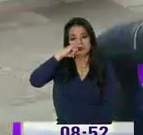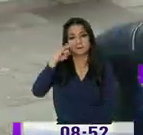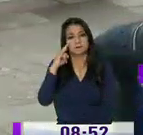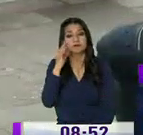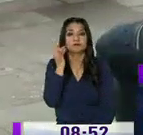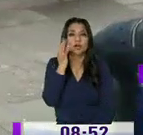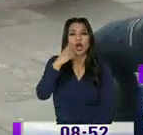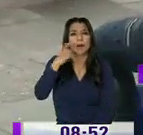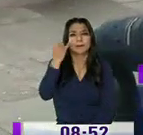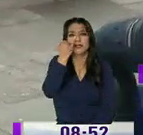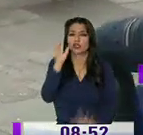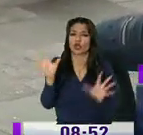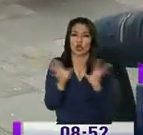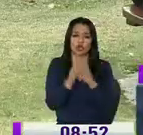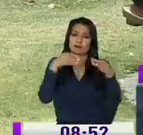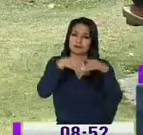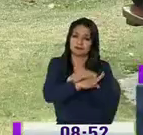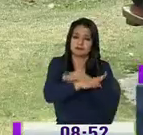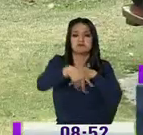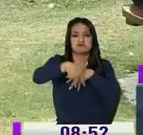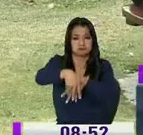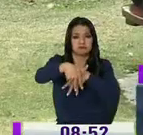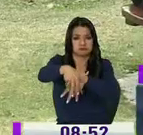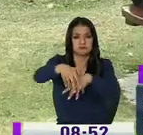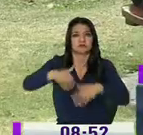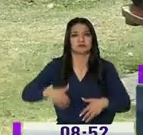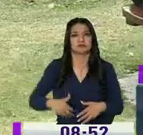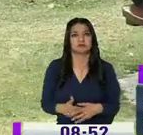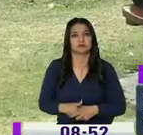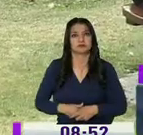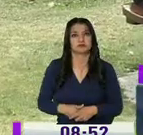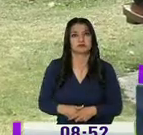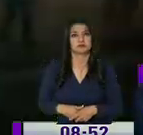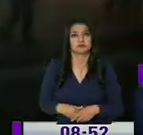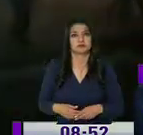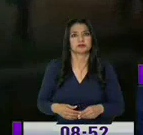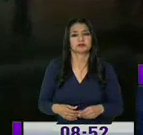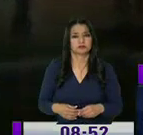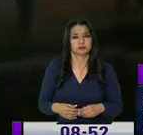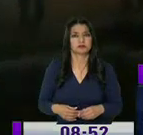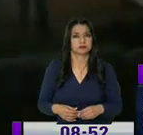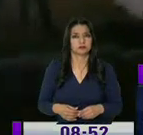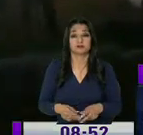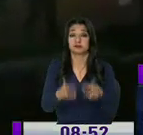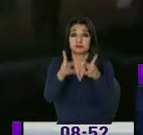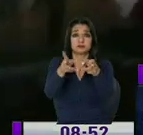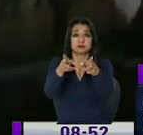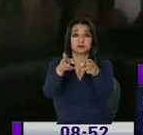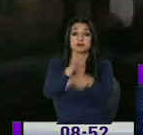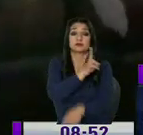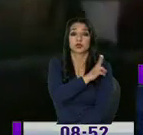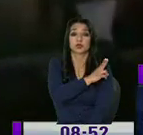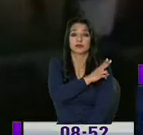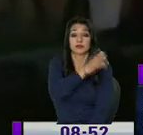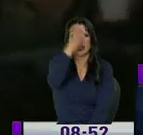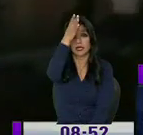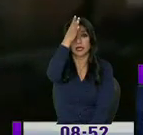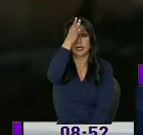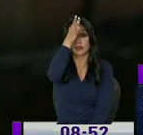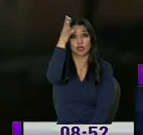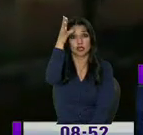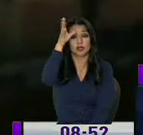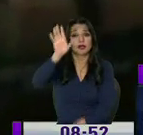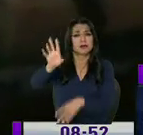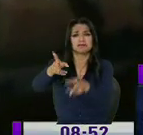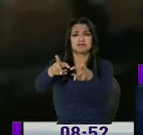hombres indígenas quienes participan en las movilizaciones. Lo mismo ocurrió en la Pontificia Universidad Católica del